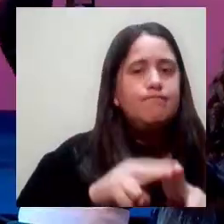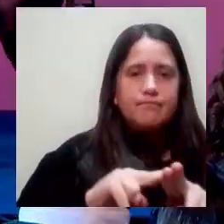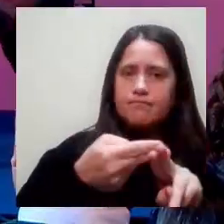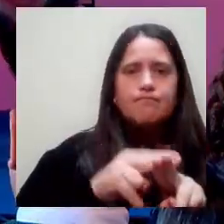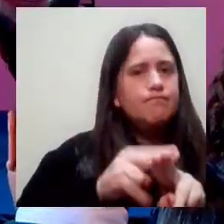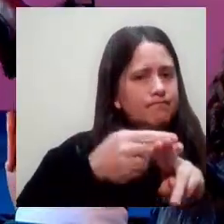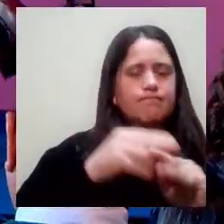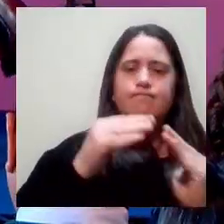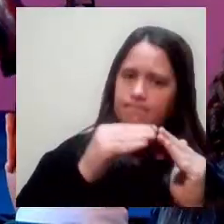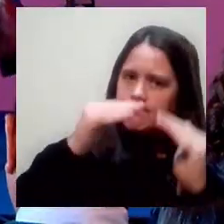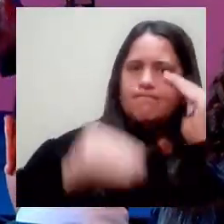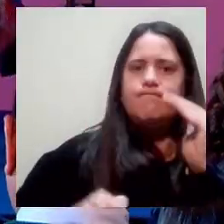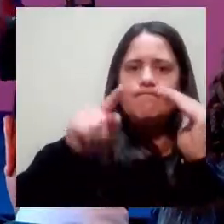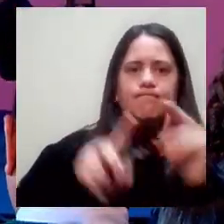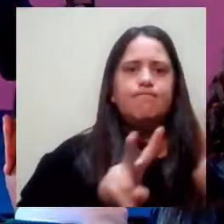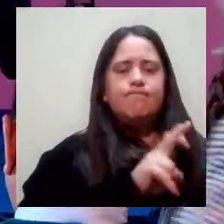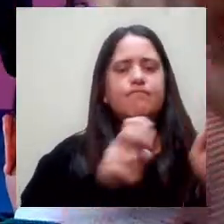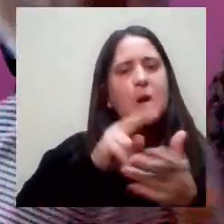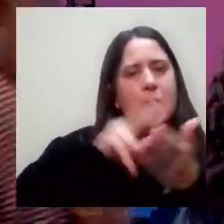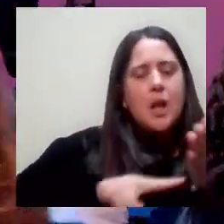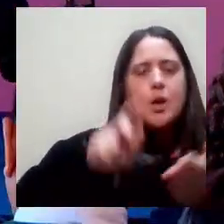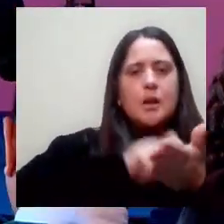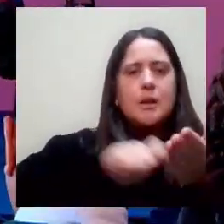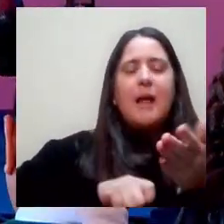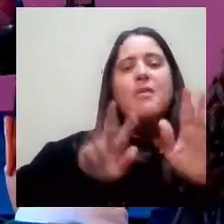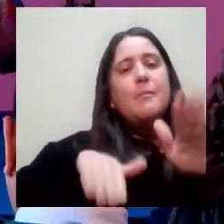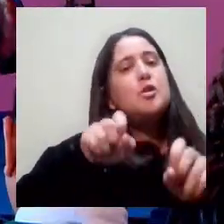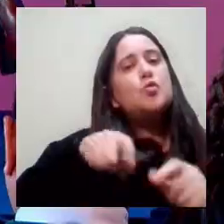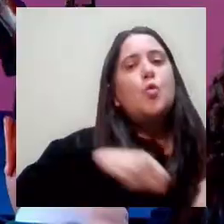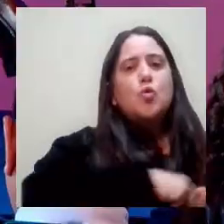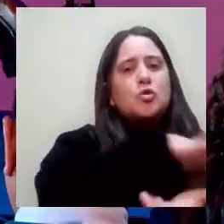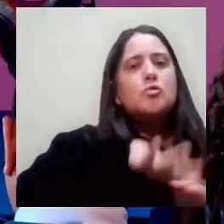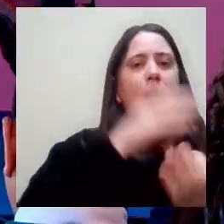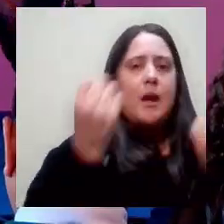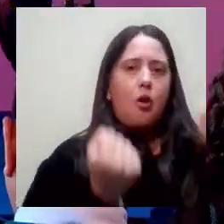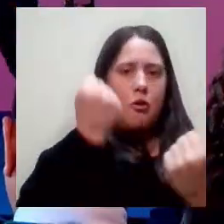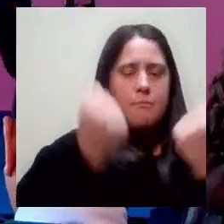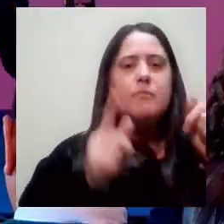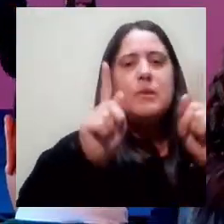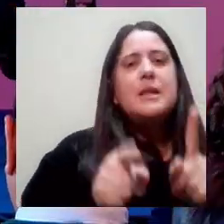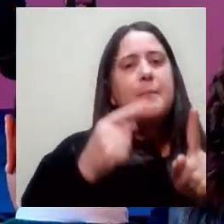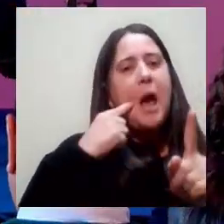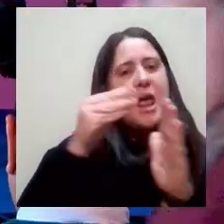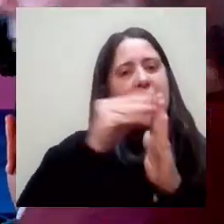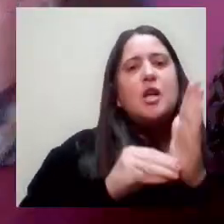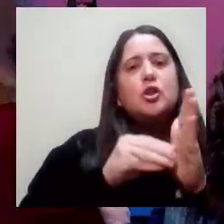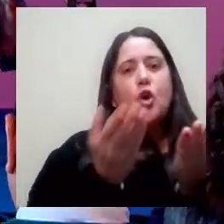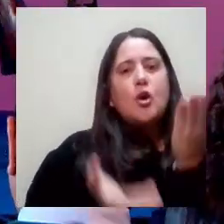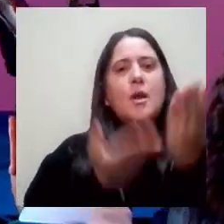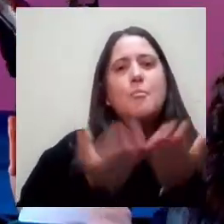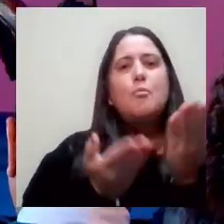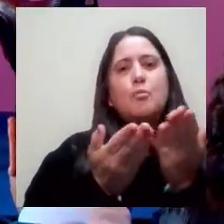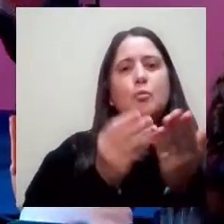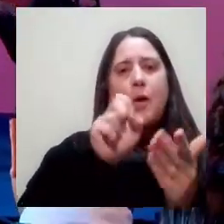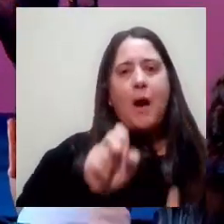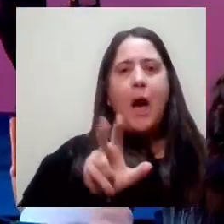en el rendimiento en lectura según el contexto socioeconómico. También tenemos datos de la prueba LEO, la prueba de ANEP, que es de los